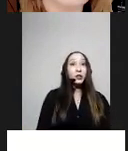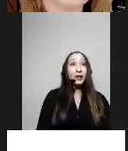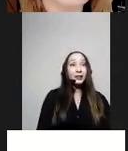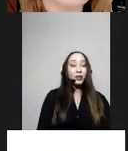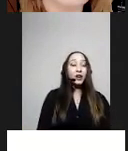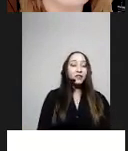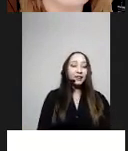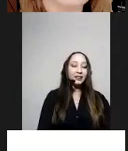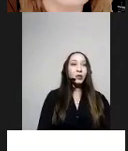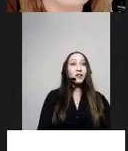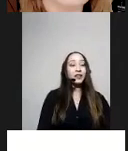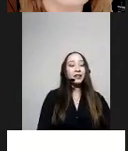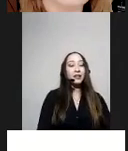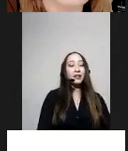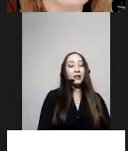psicosociales que